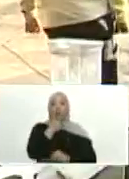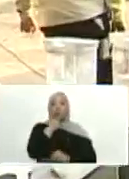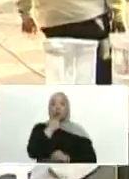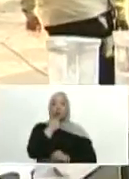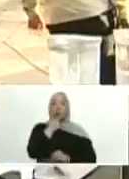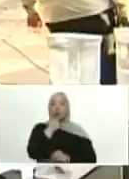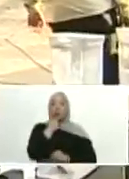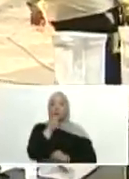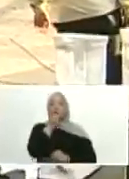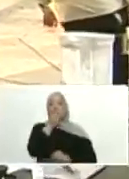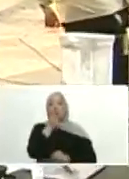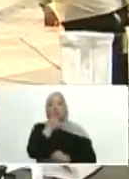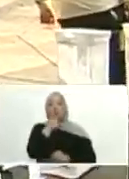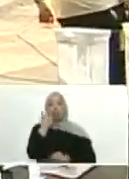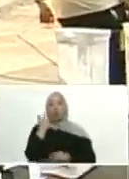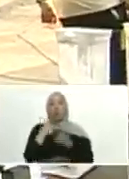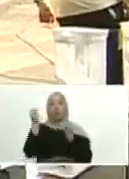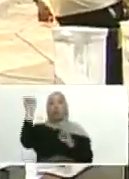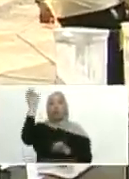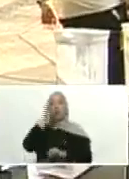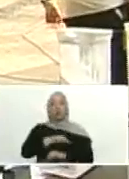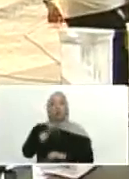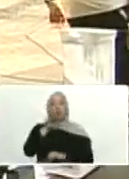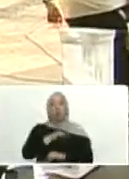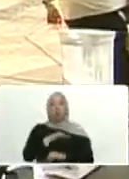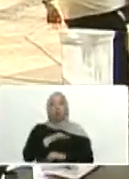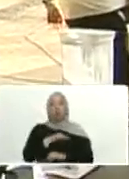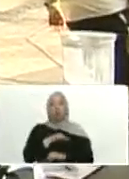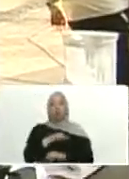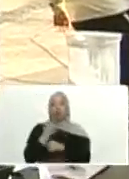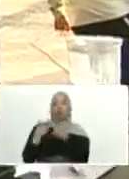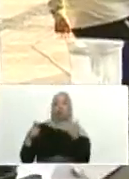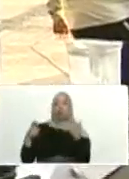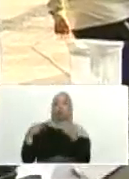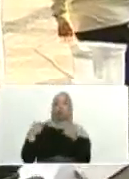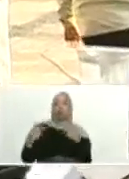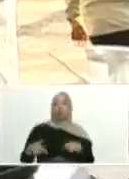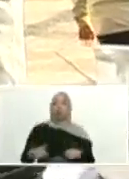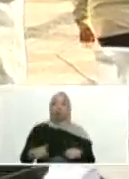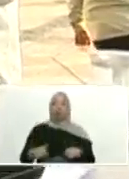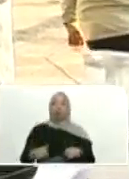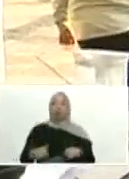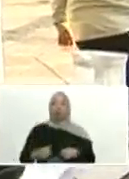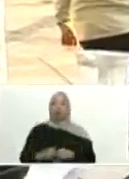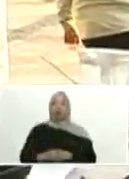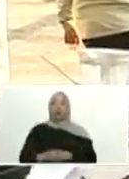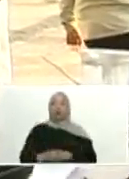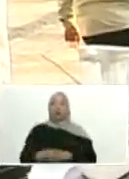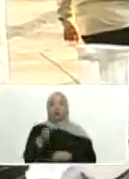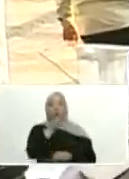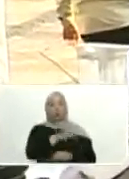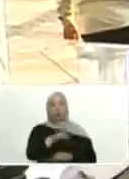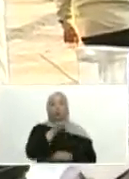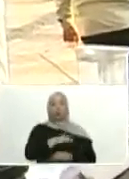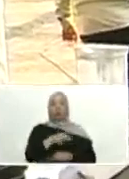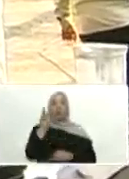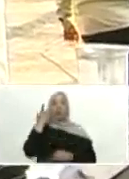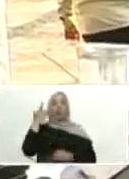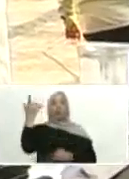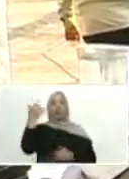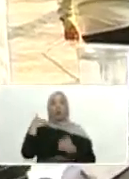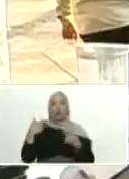de la hermosura de lo que es el socialismo como utopía de la humanidad el socialismo como sueño